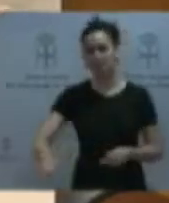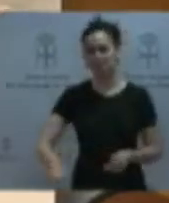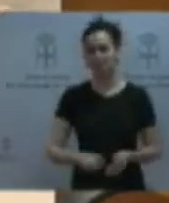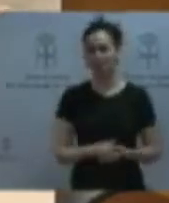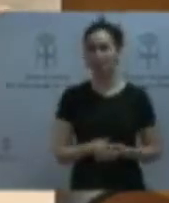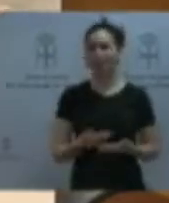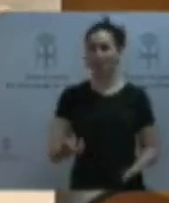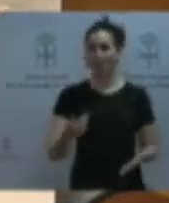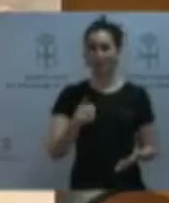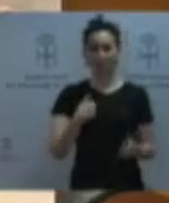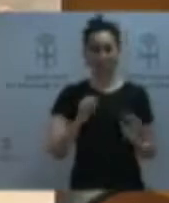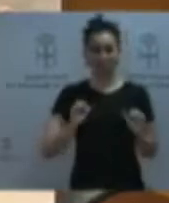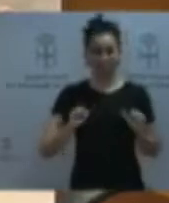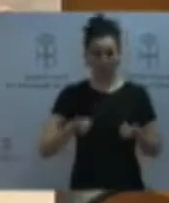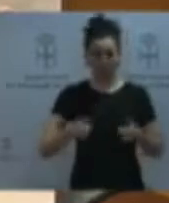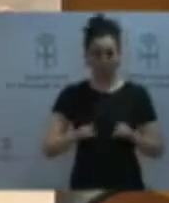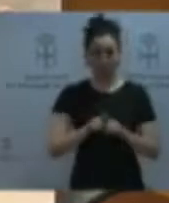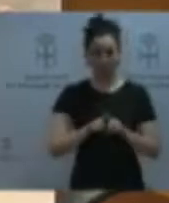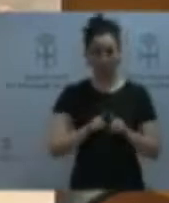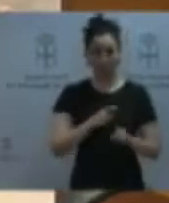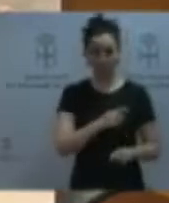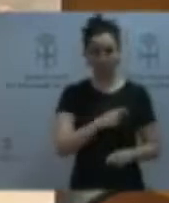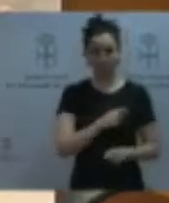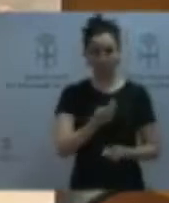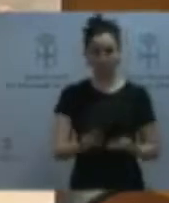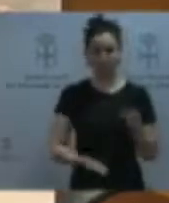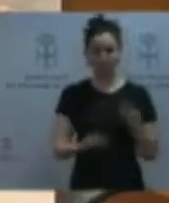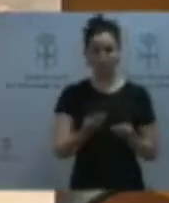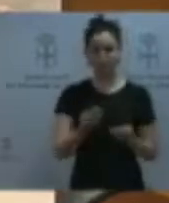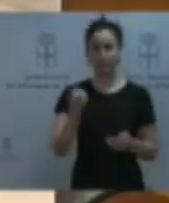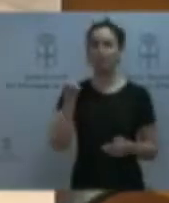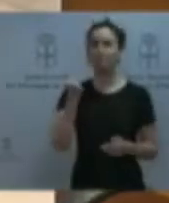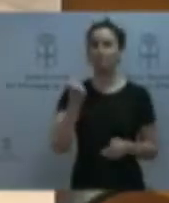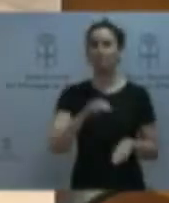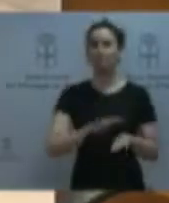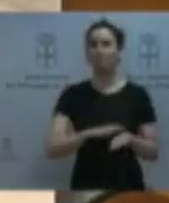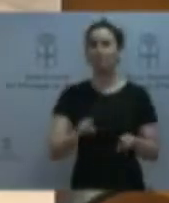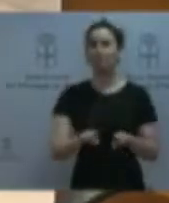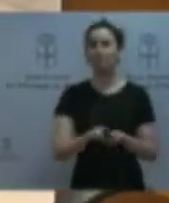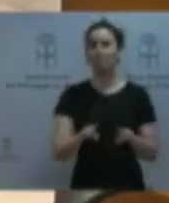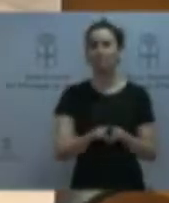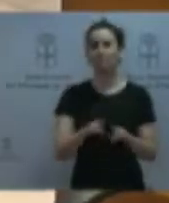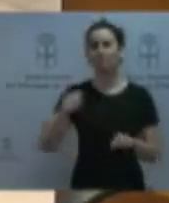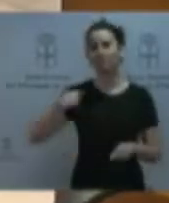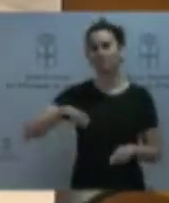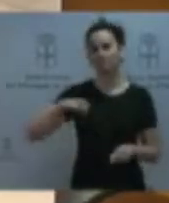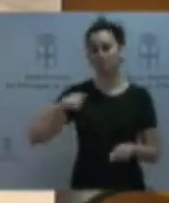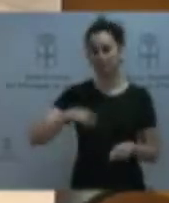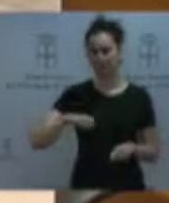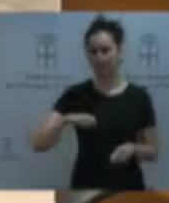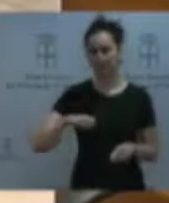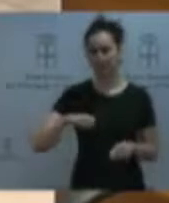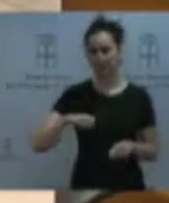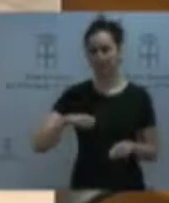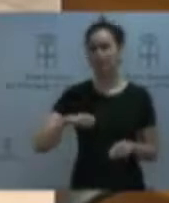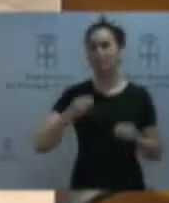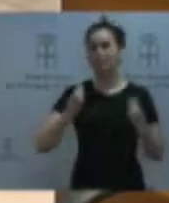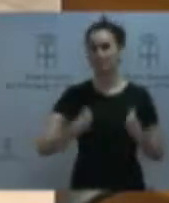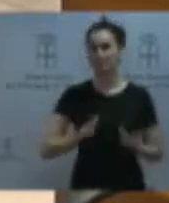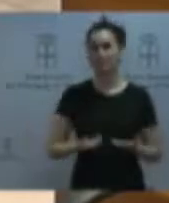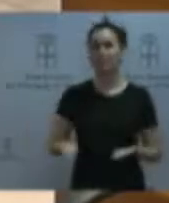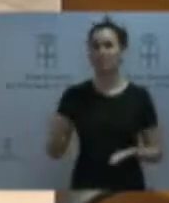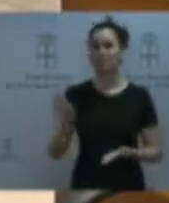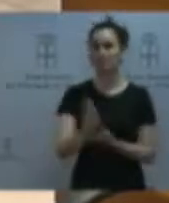es quien es soberana para elevar a la Presidencia esas propuestas de evaluación. Naturalmente, todo ello